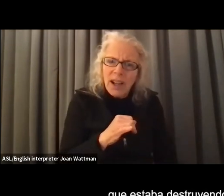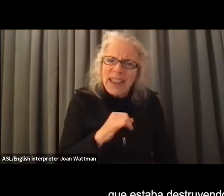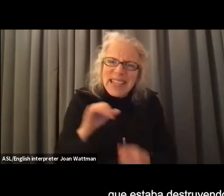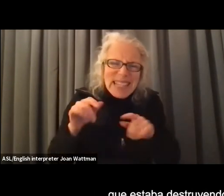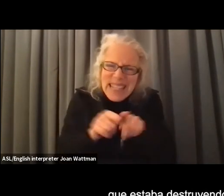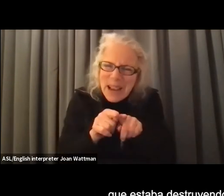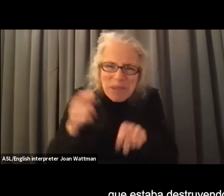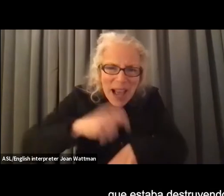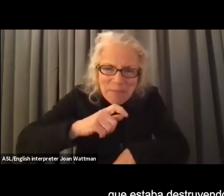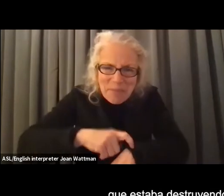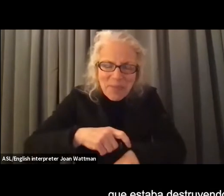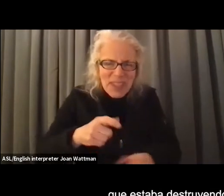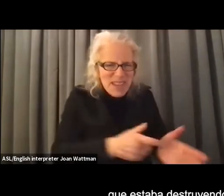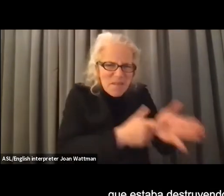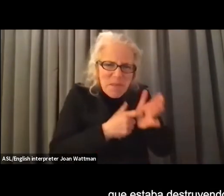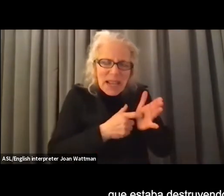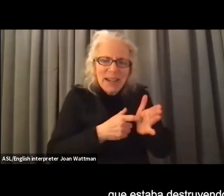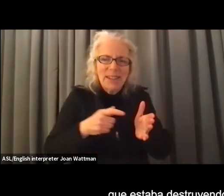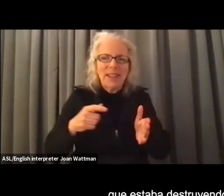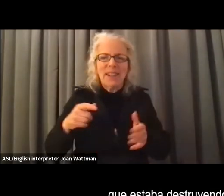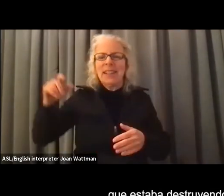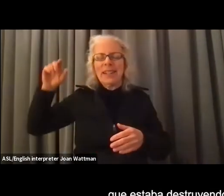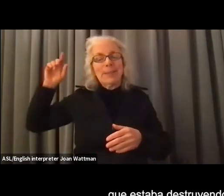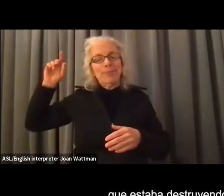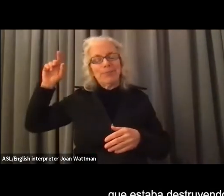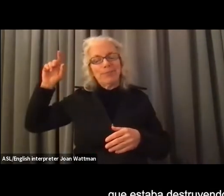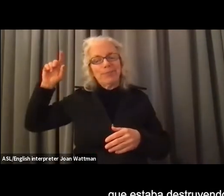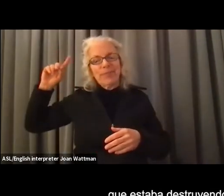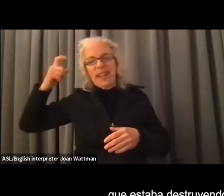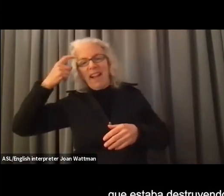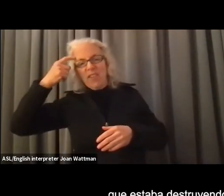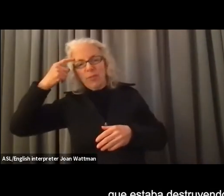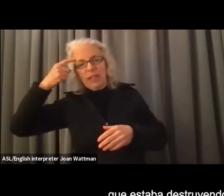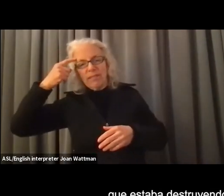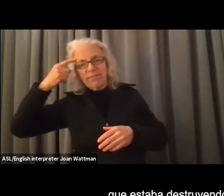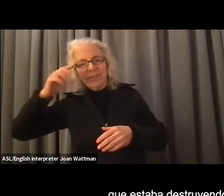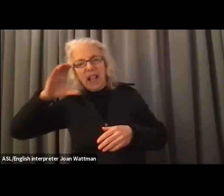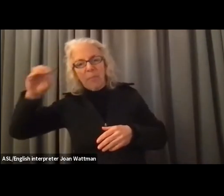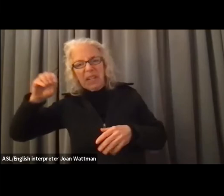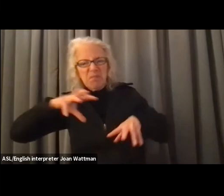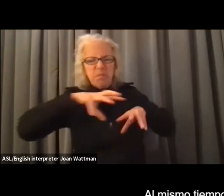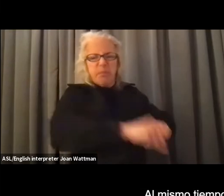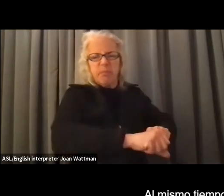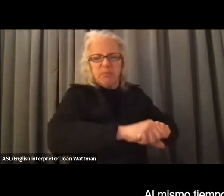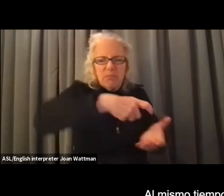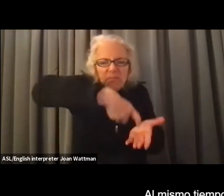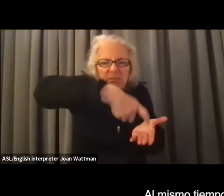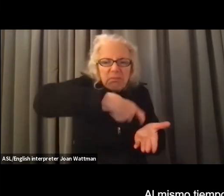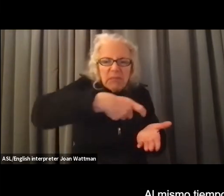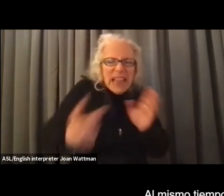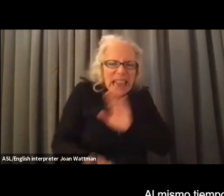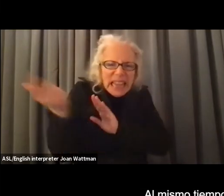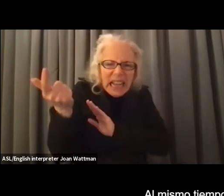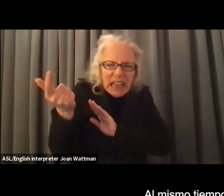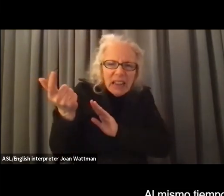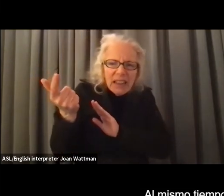estaba destruyendo las posibilidades de vida en sus territorios, que estaba envenenando sus cuerpos. Al mismo tiempo, las